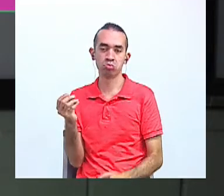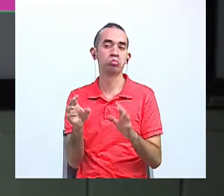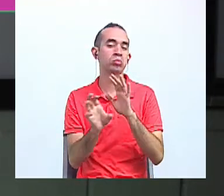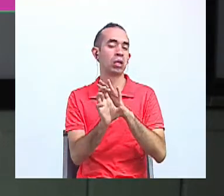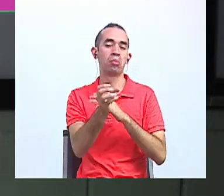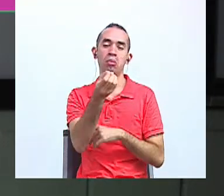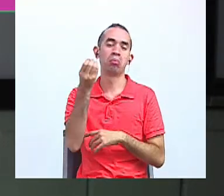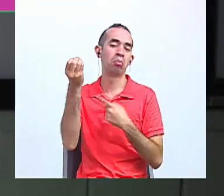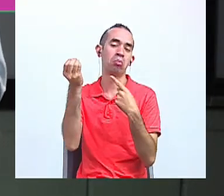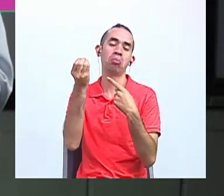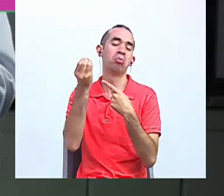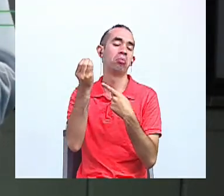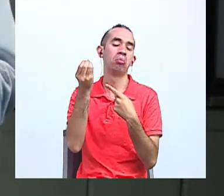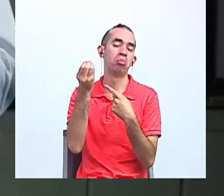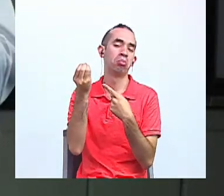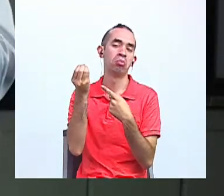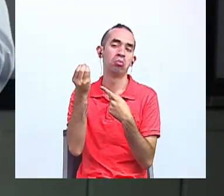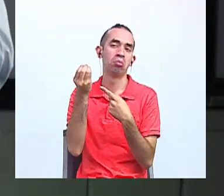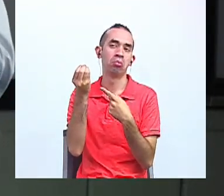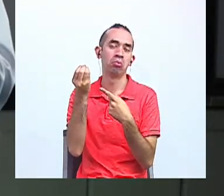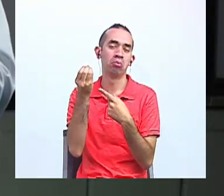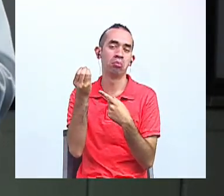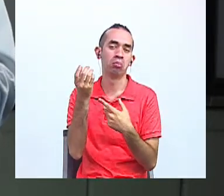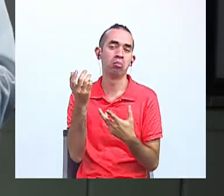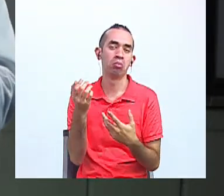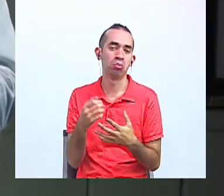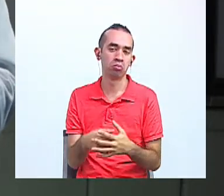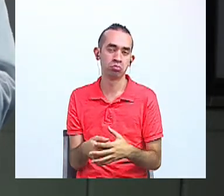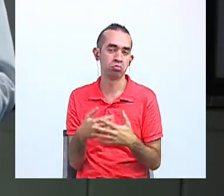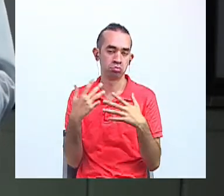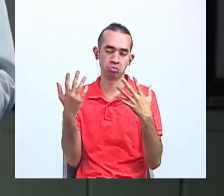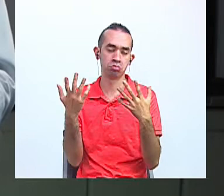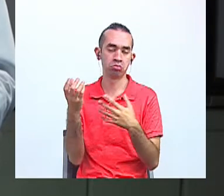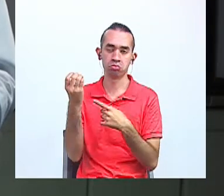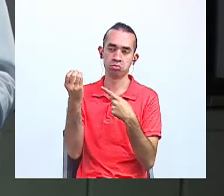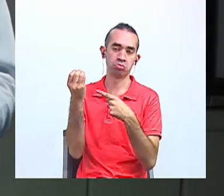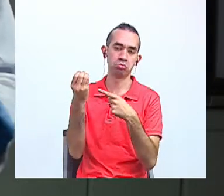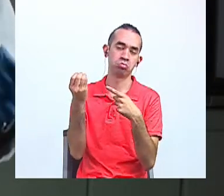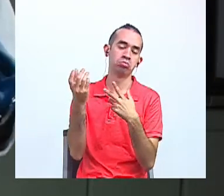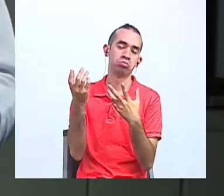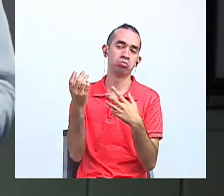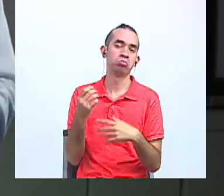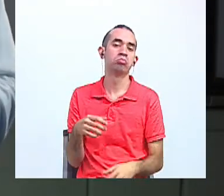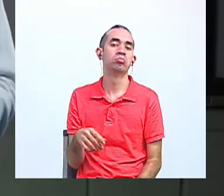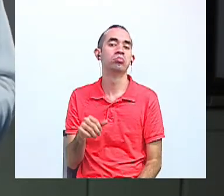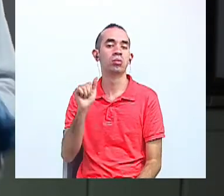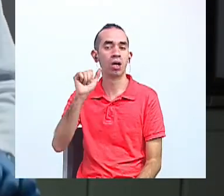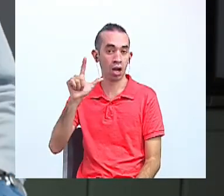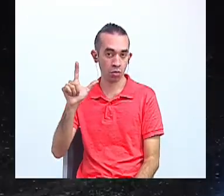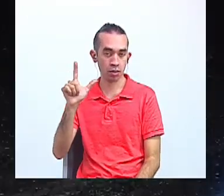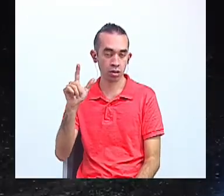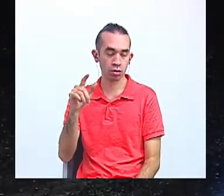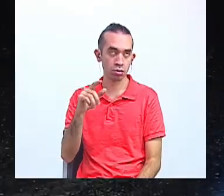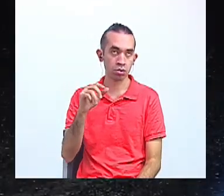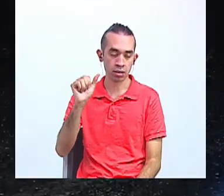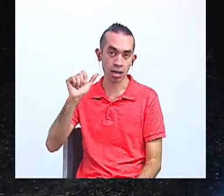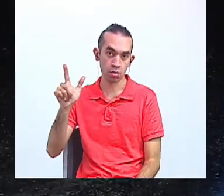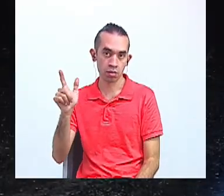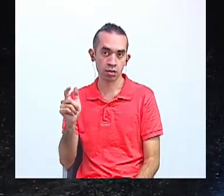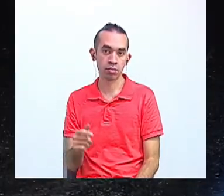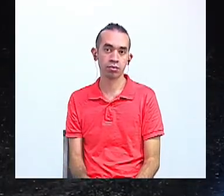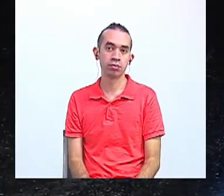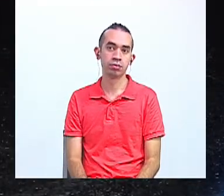ejemplo, podemos usar otra, como en el caso de de aluminio, de aluminio en este caso,